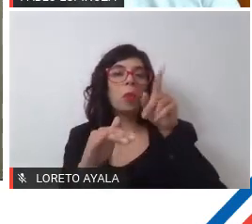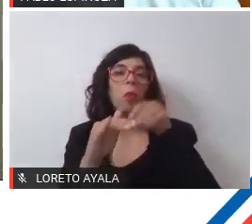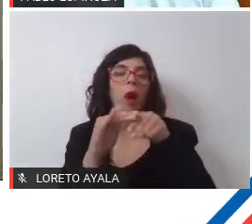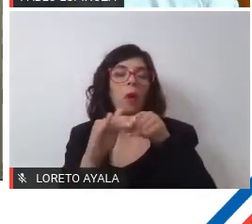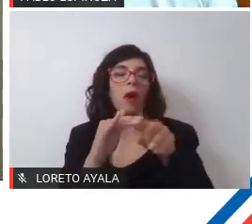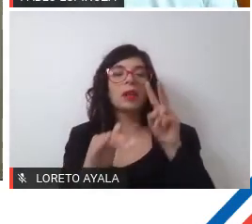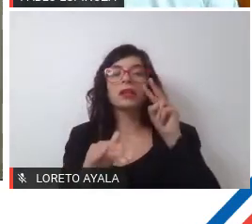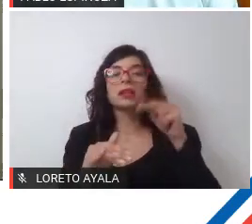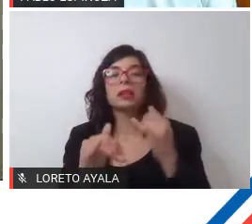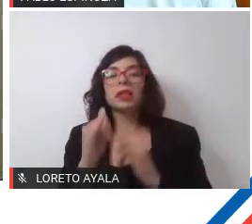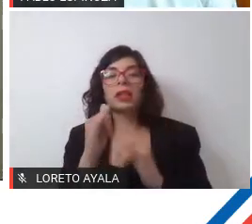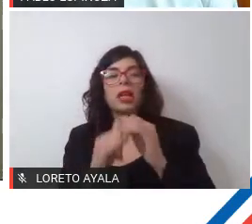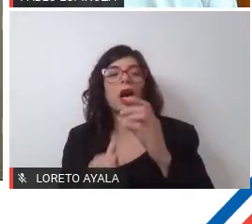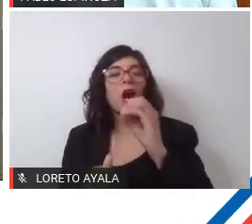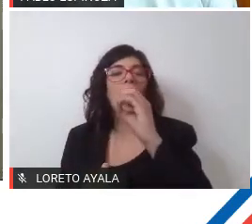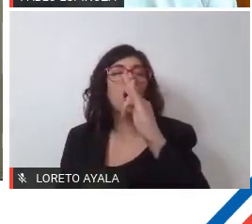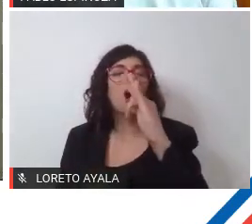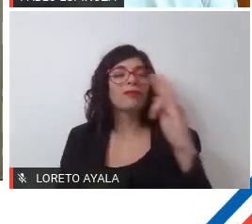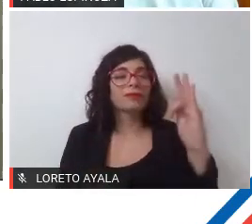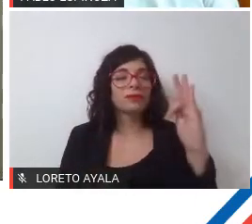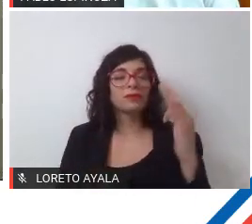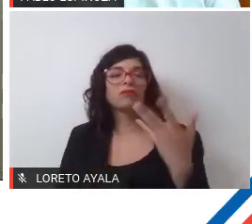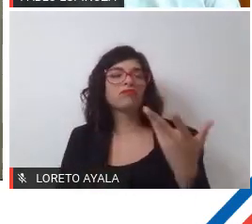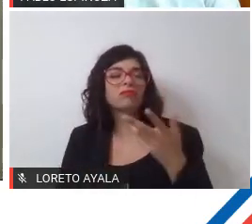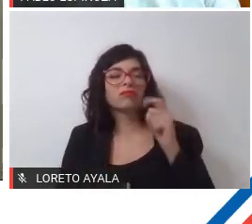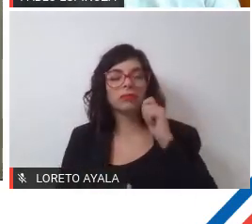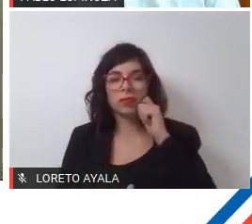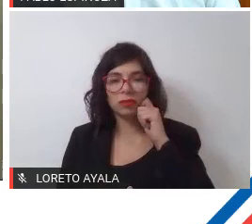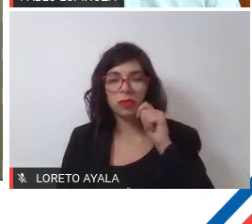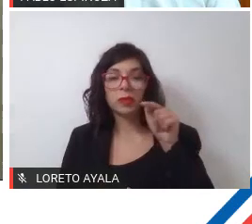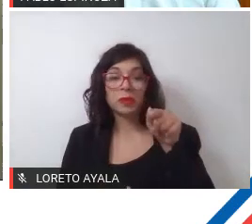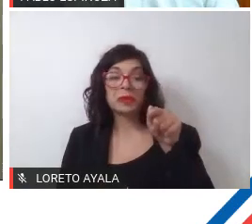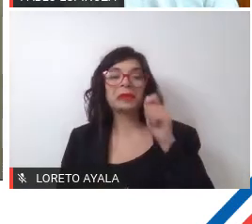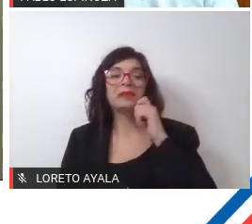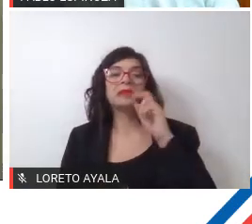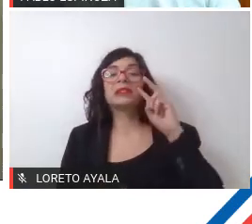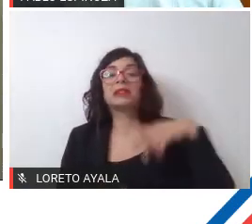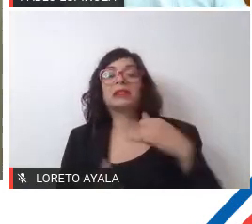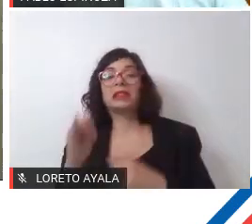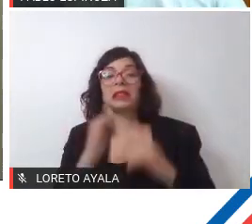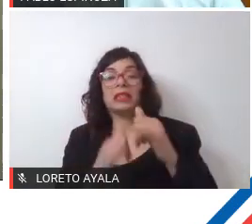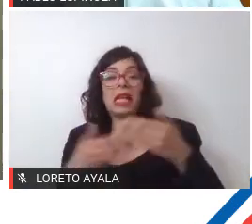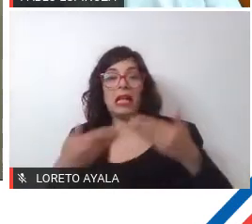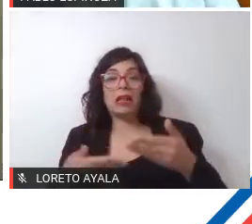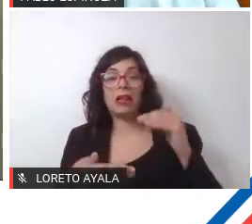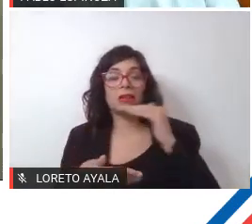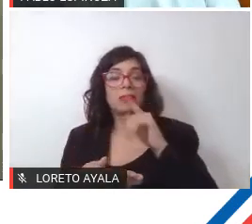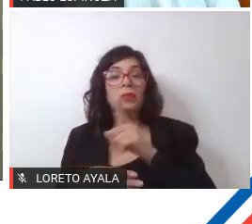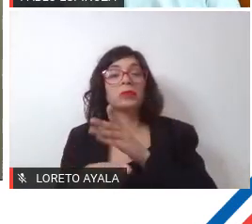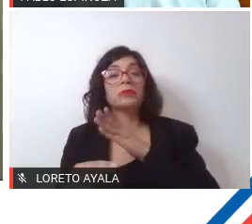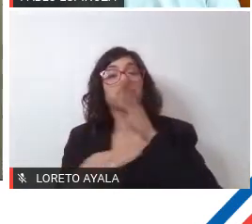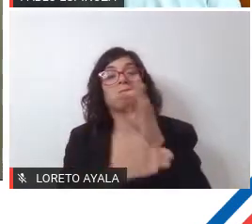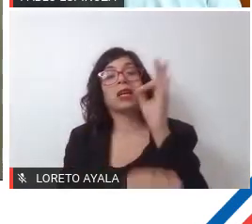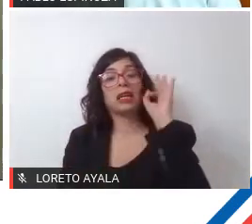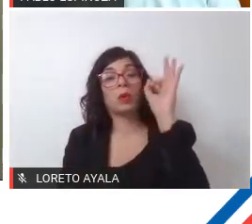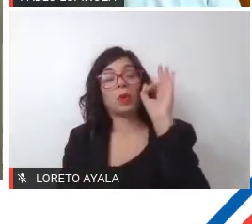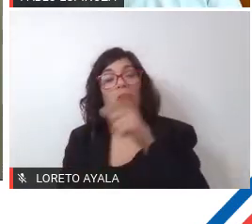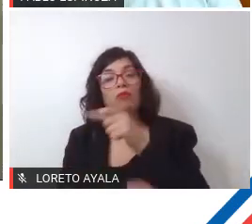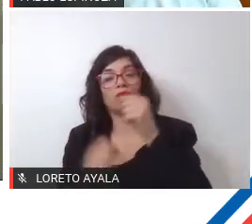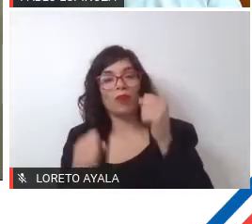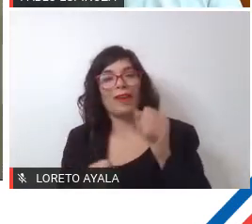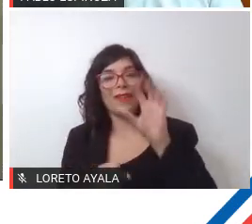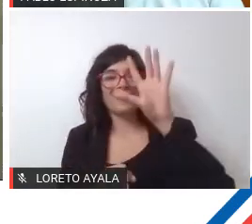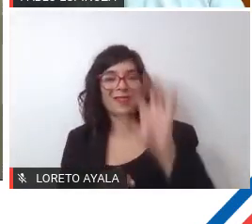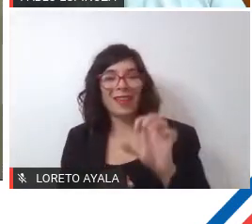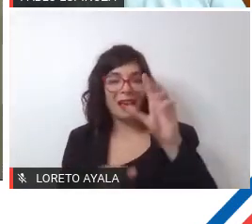¿Por qué offline? Porque cada vez que los microcentros rurales asistan a una reunión, van a poder descargar en